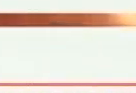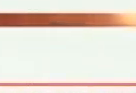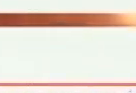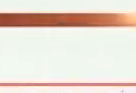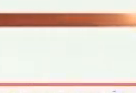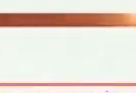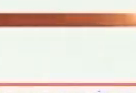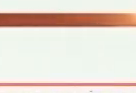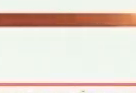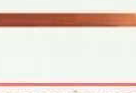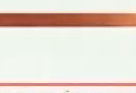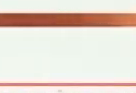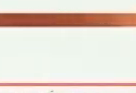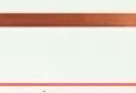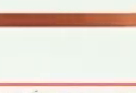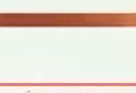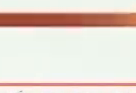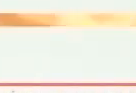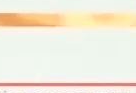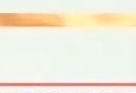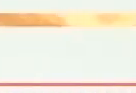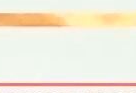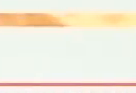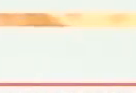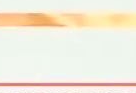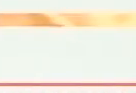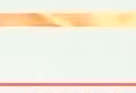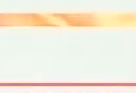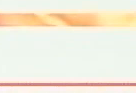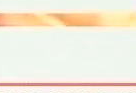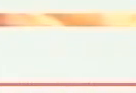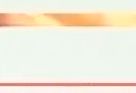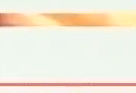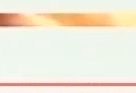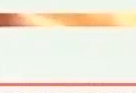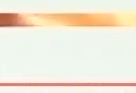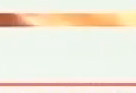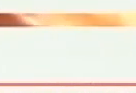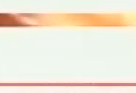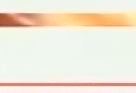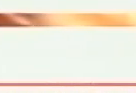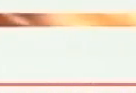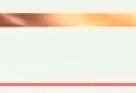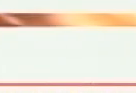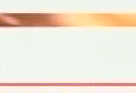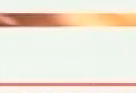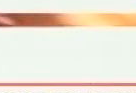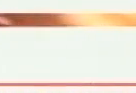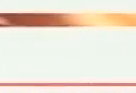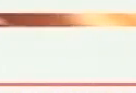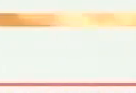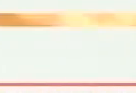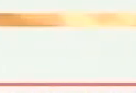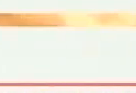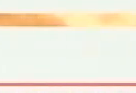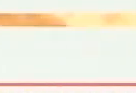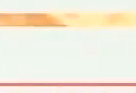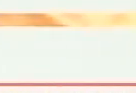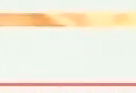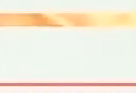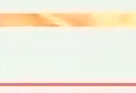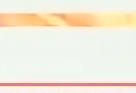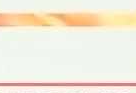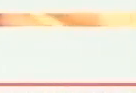poderes y en la redacción de la sentencia de declaratoria establecer los mecanismos para su corrección. Pero es que esta Asamblea